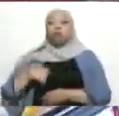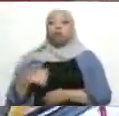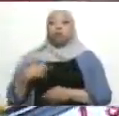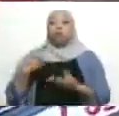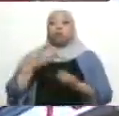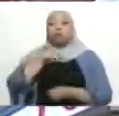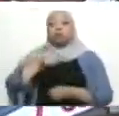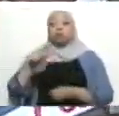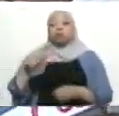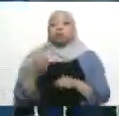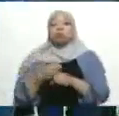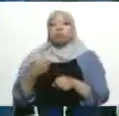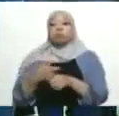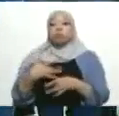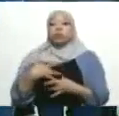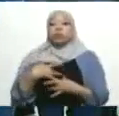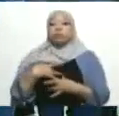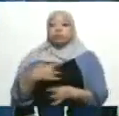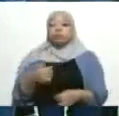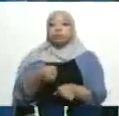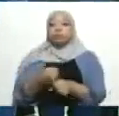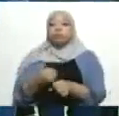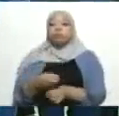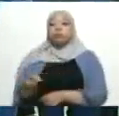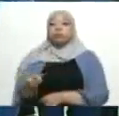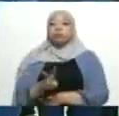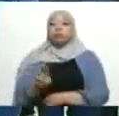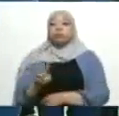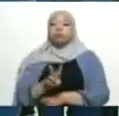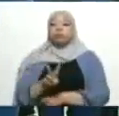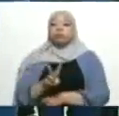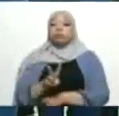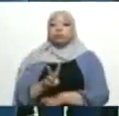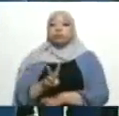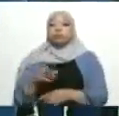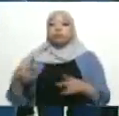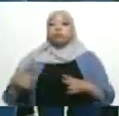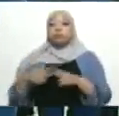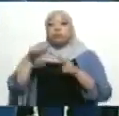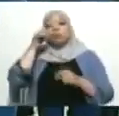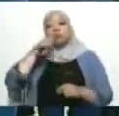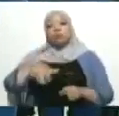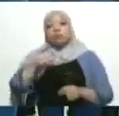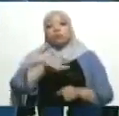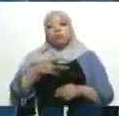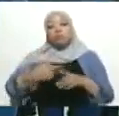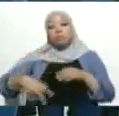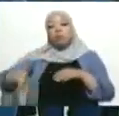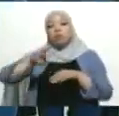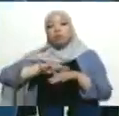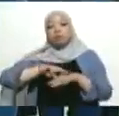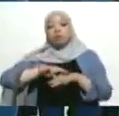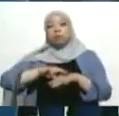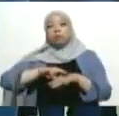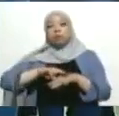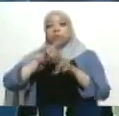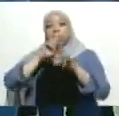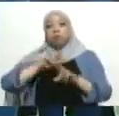maneras, no intenten meterse con Venezuela. Porque se van a encontrar un pueblo para ustedes peor de lo que les